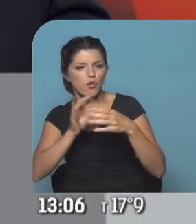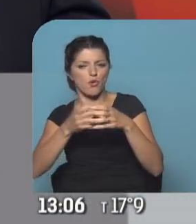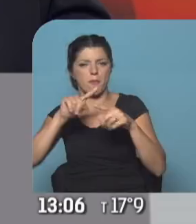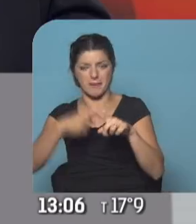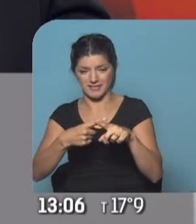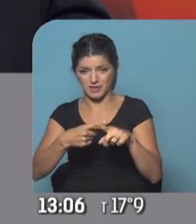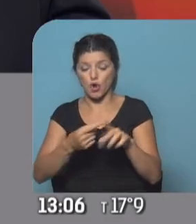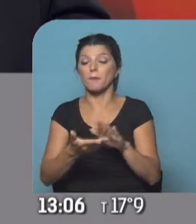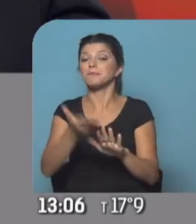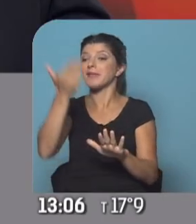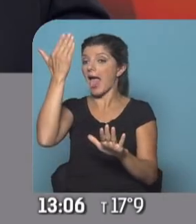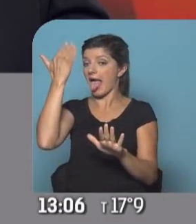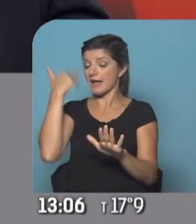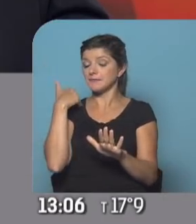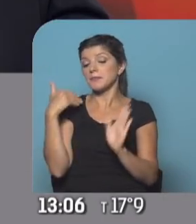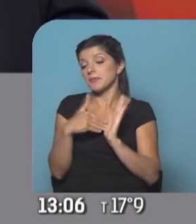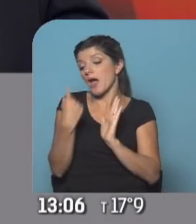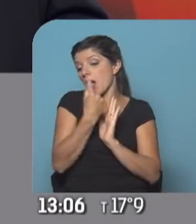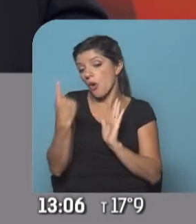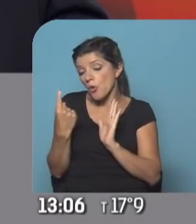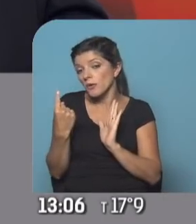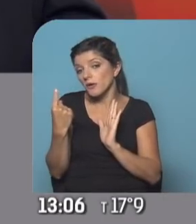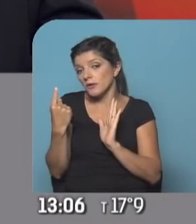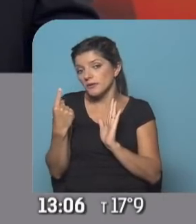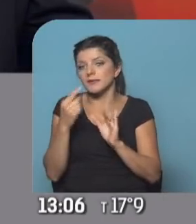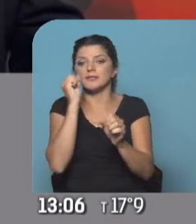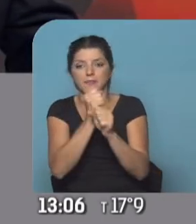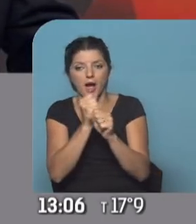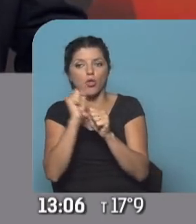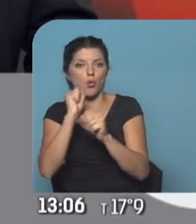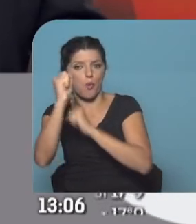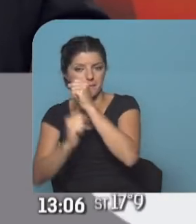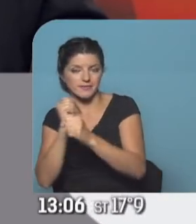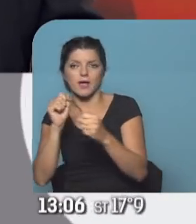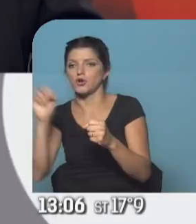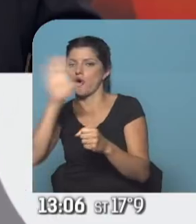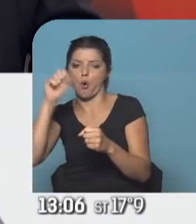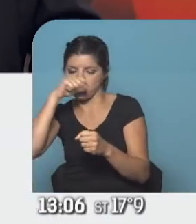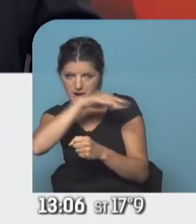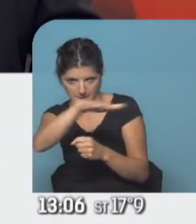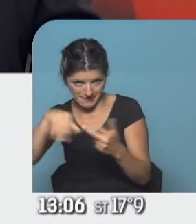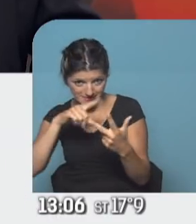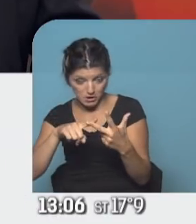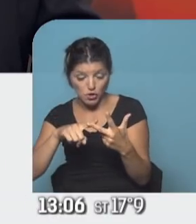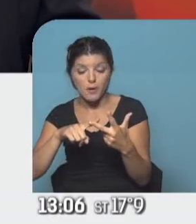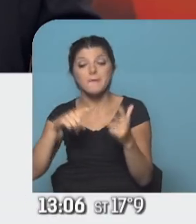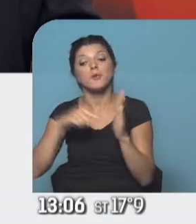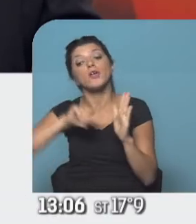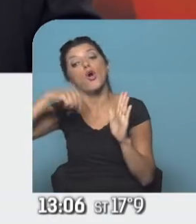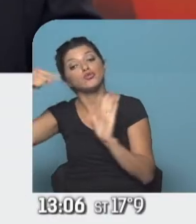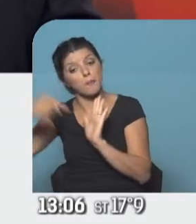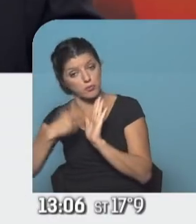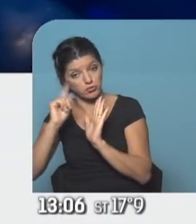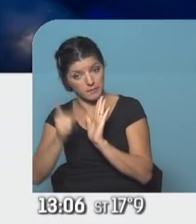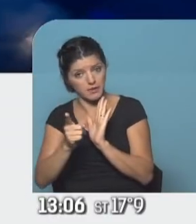el papel que tenía cada uno en el proceso productivo, trabajadores o empresarios o campesinos. Hoy hay otras cuestiones a tener en